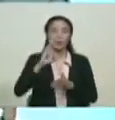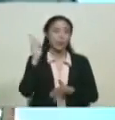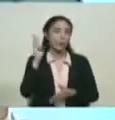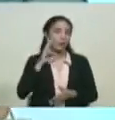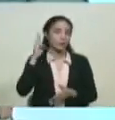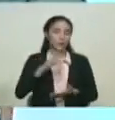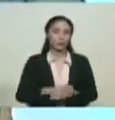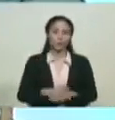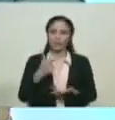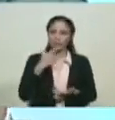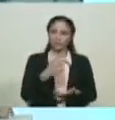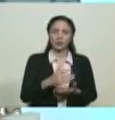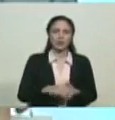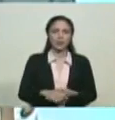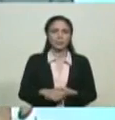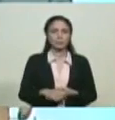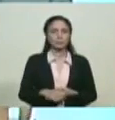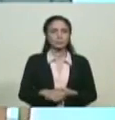dice